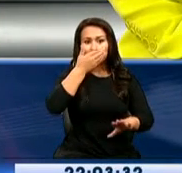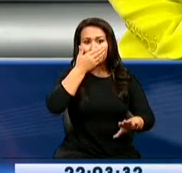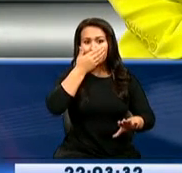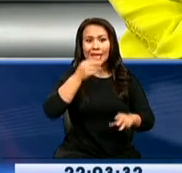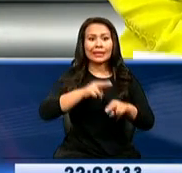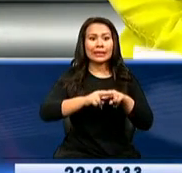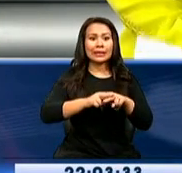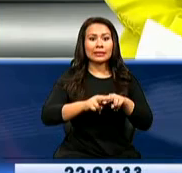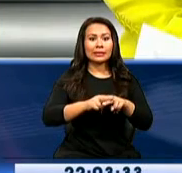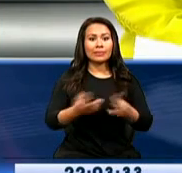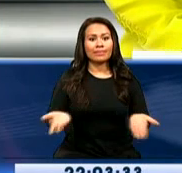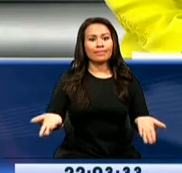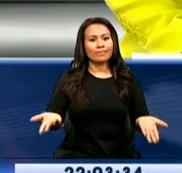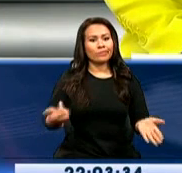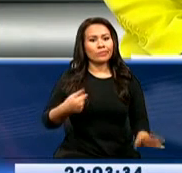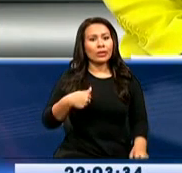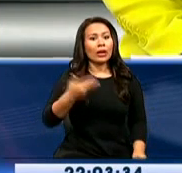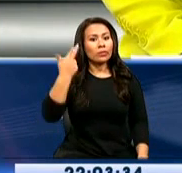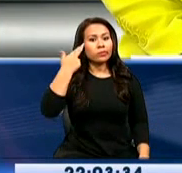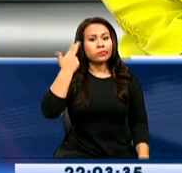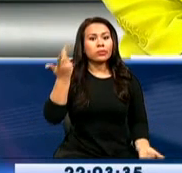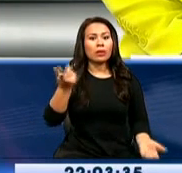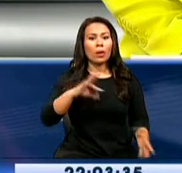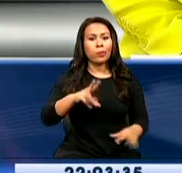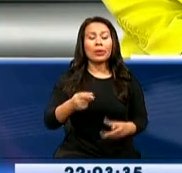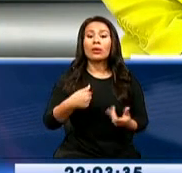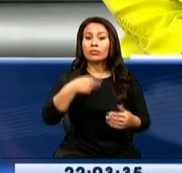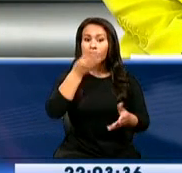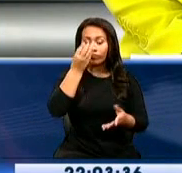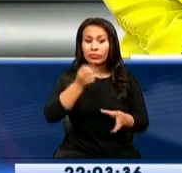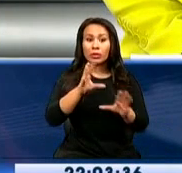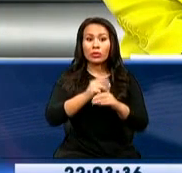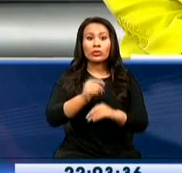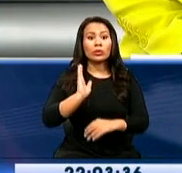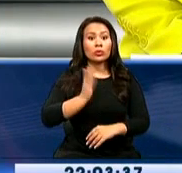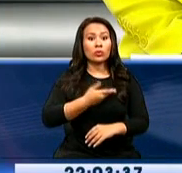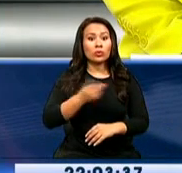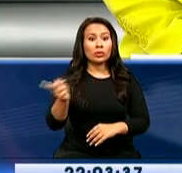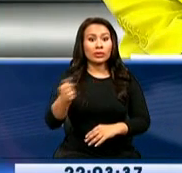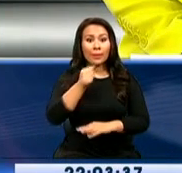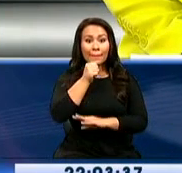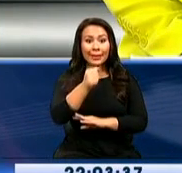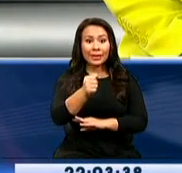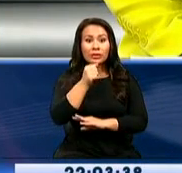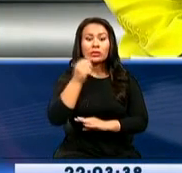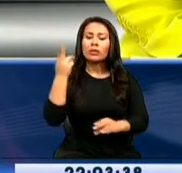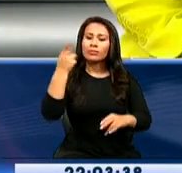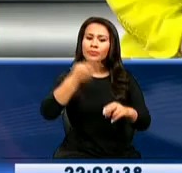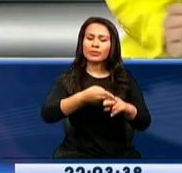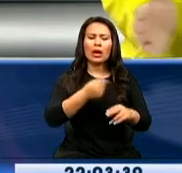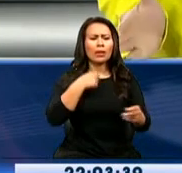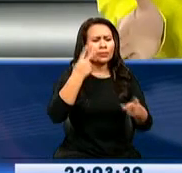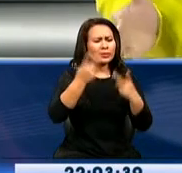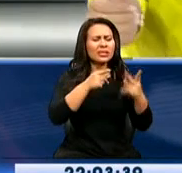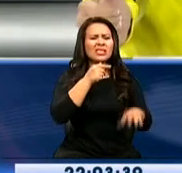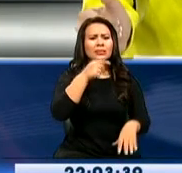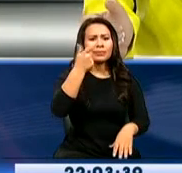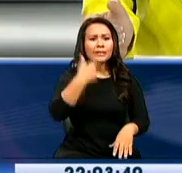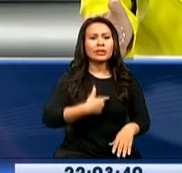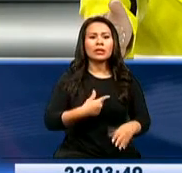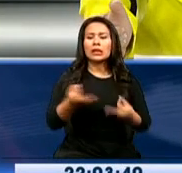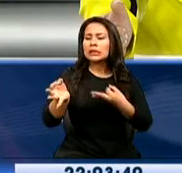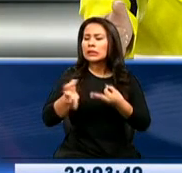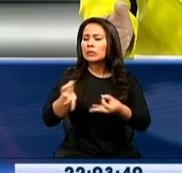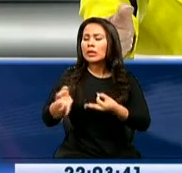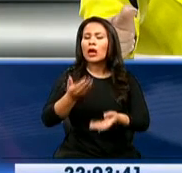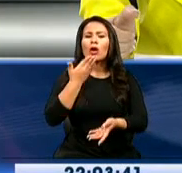informó. María Mercedes y amigos, buenas noches. Jorge Escobar acompañó a la víctima de este caso, quien en un recorrido detalló cómo